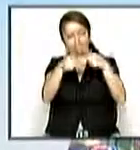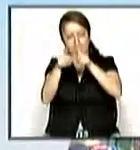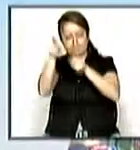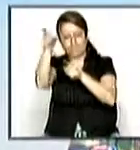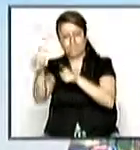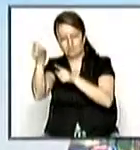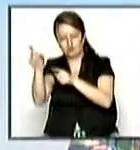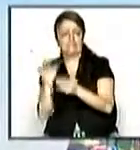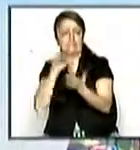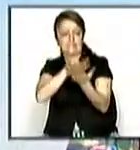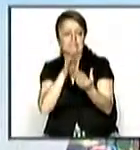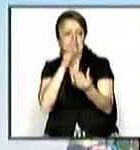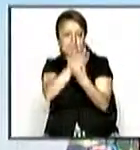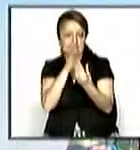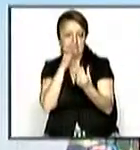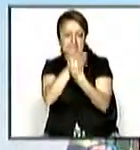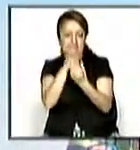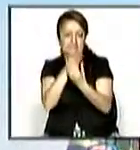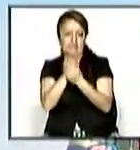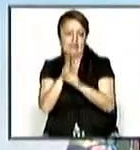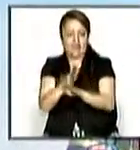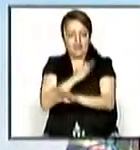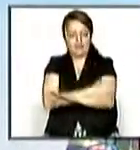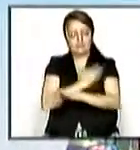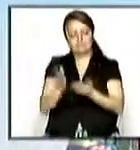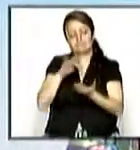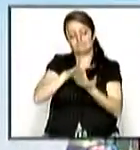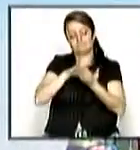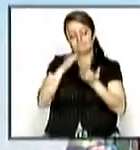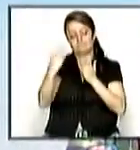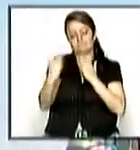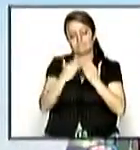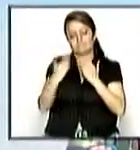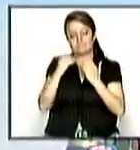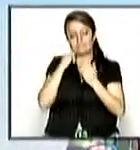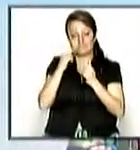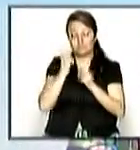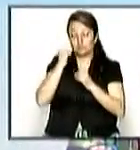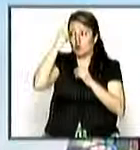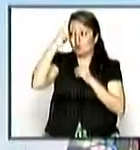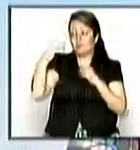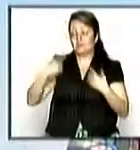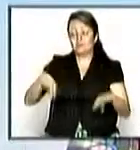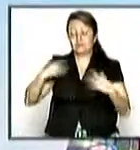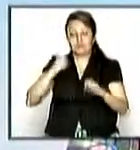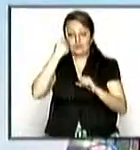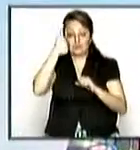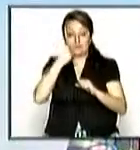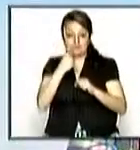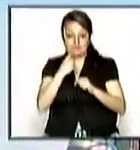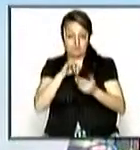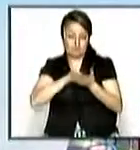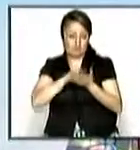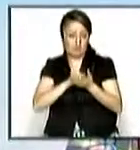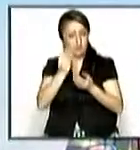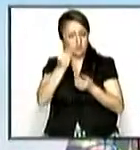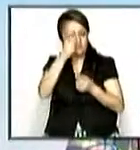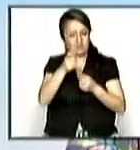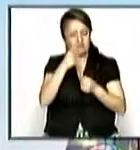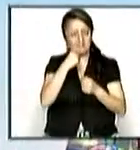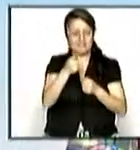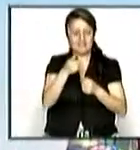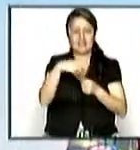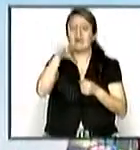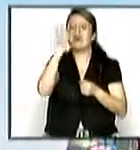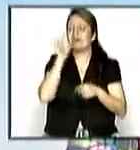cada día antes de entrar a la consulta, y las sorpresas tan grandes que nos hemos llevado. Muchos me dirán,